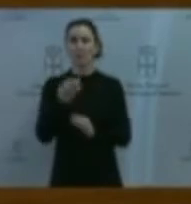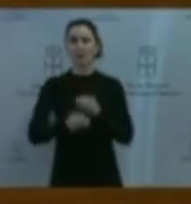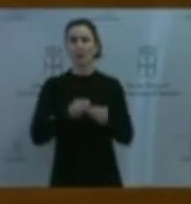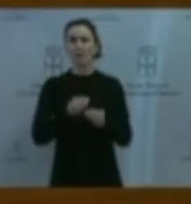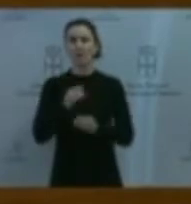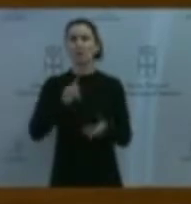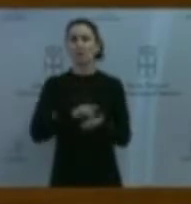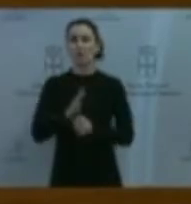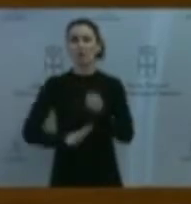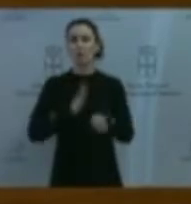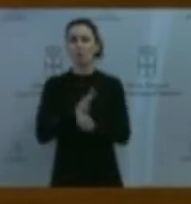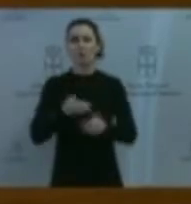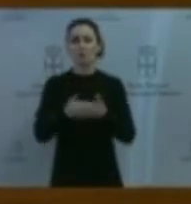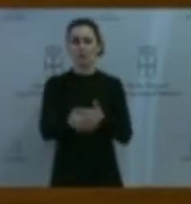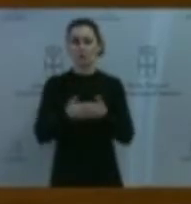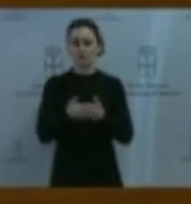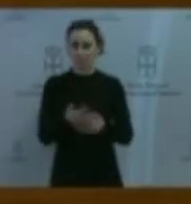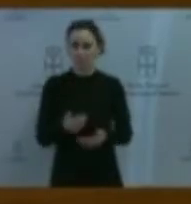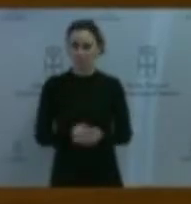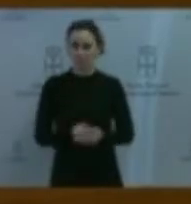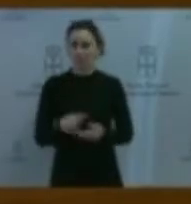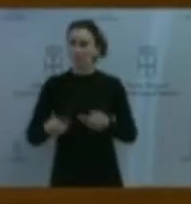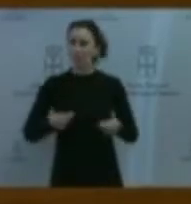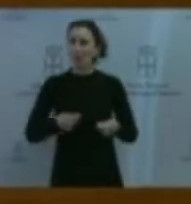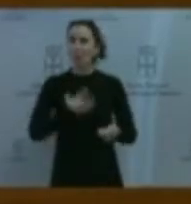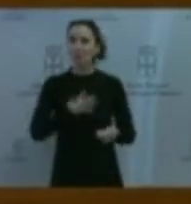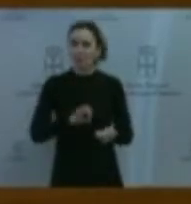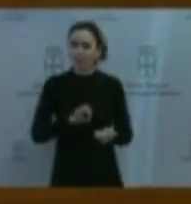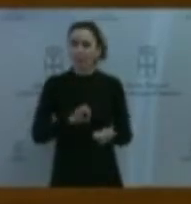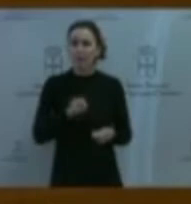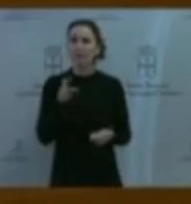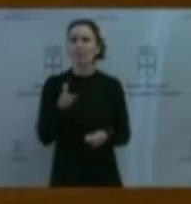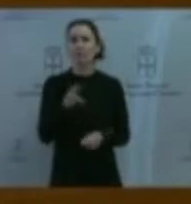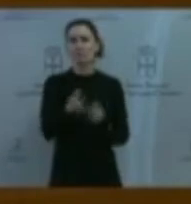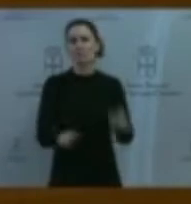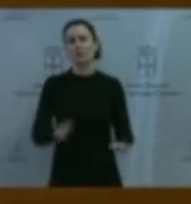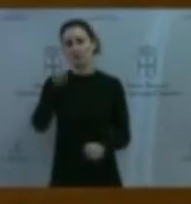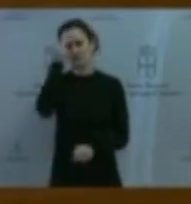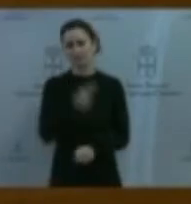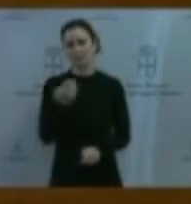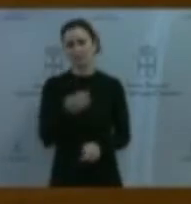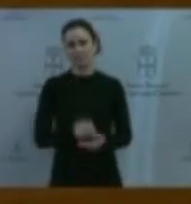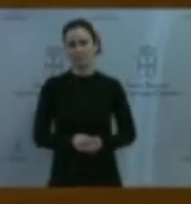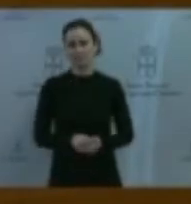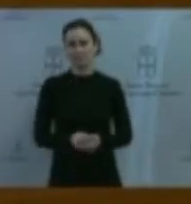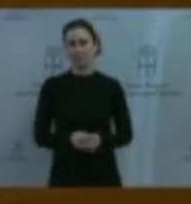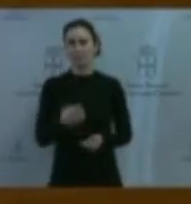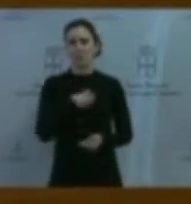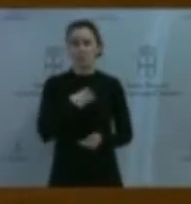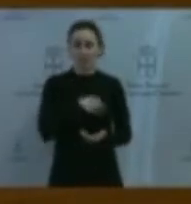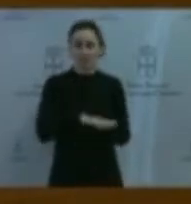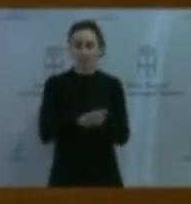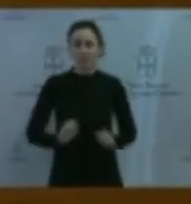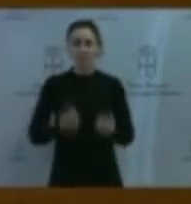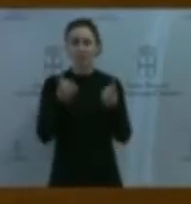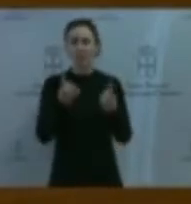es negociable sacante los derechos de la gente. Por eso no se puede dilatar más la oficialidad una legislatura más. Hay quien dice que